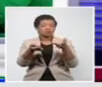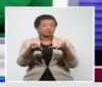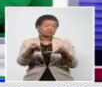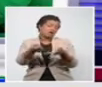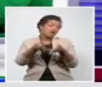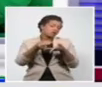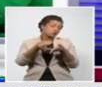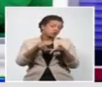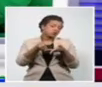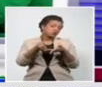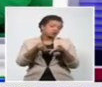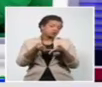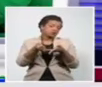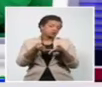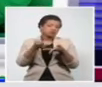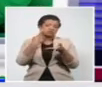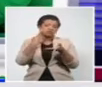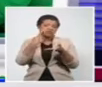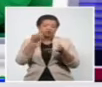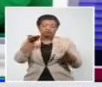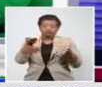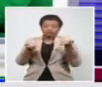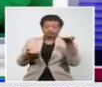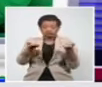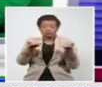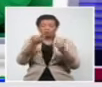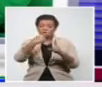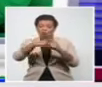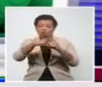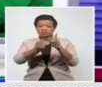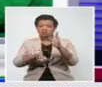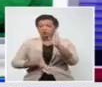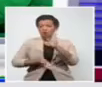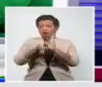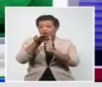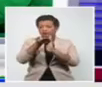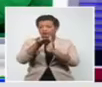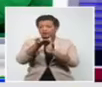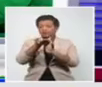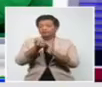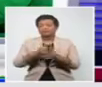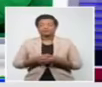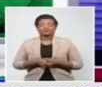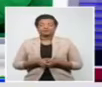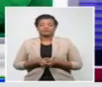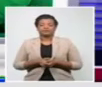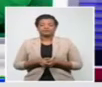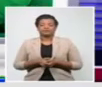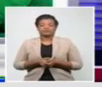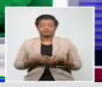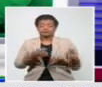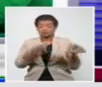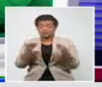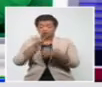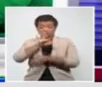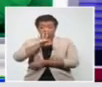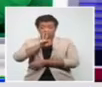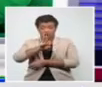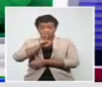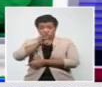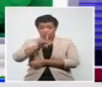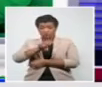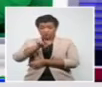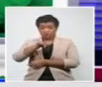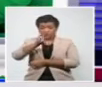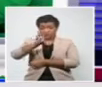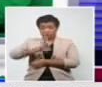mucho, a lograr un balance positivo, y ya el 81,3% de todos los